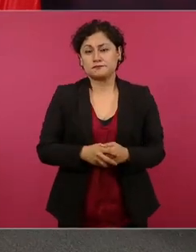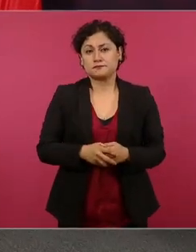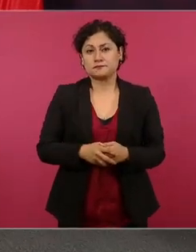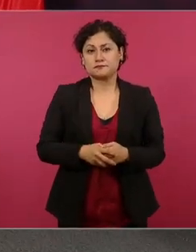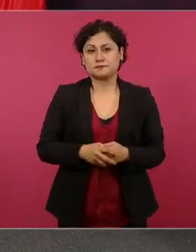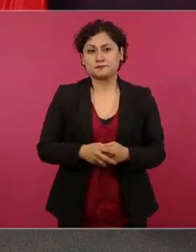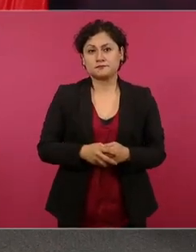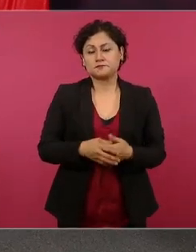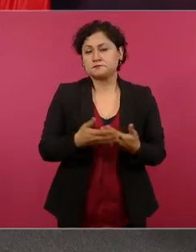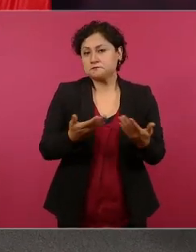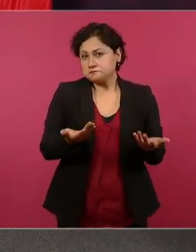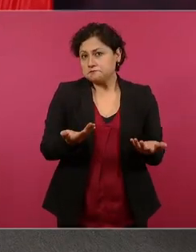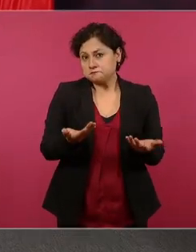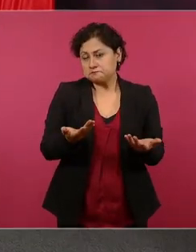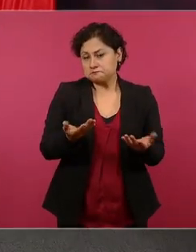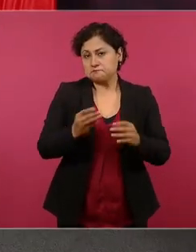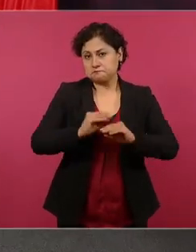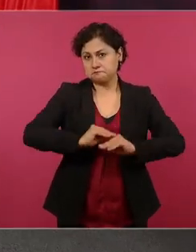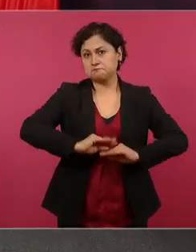Debe de haber